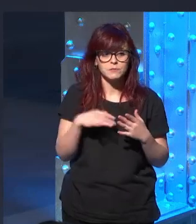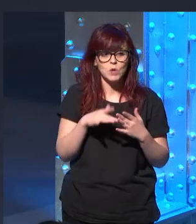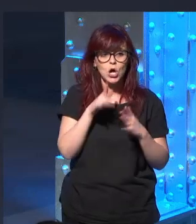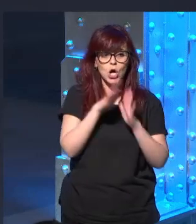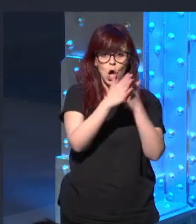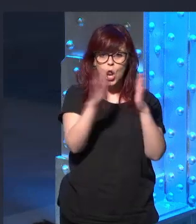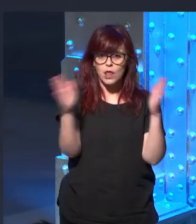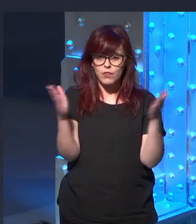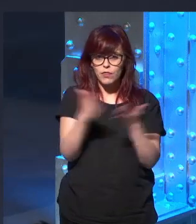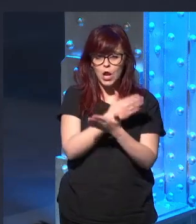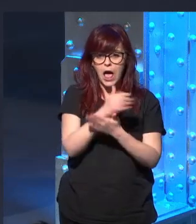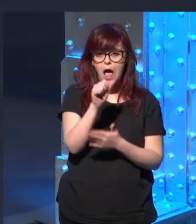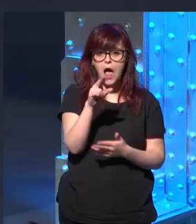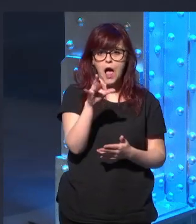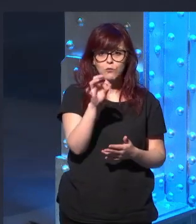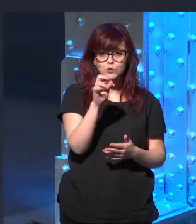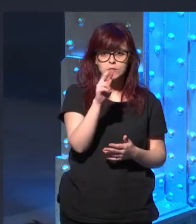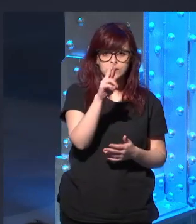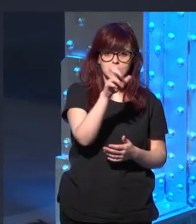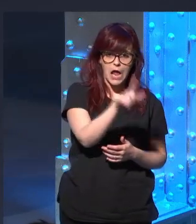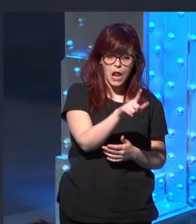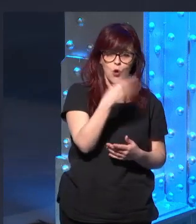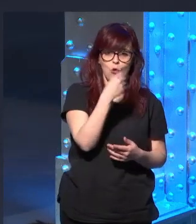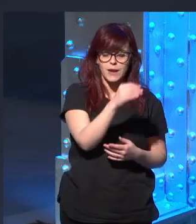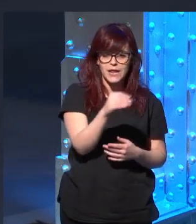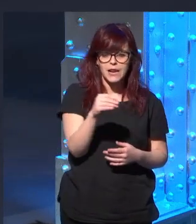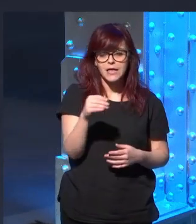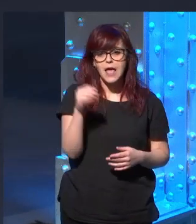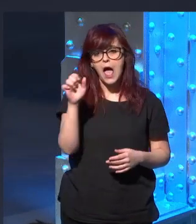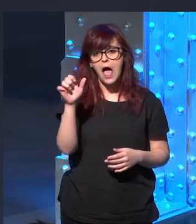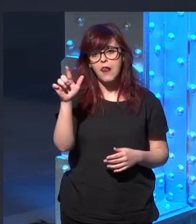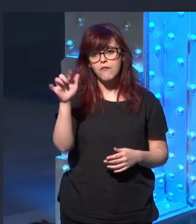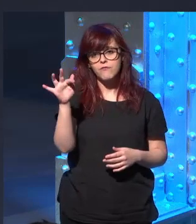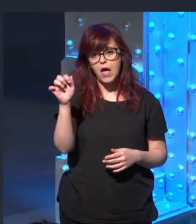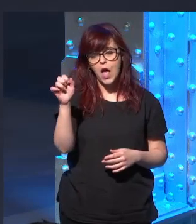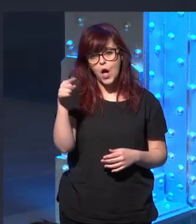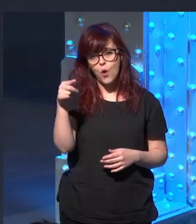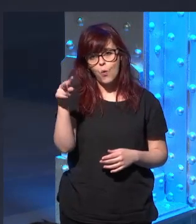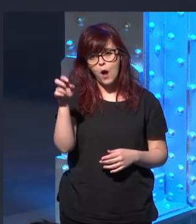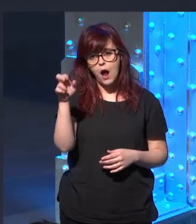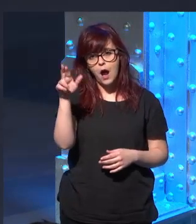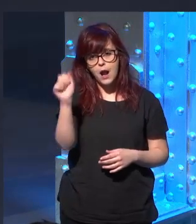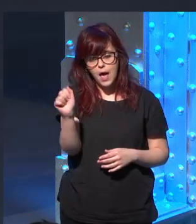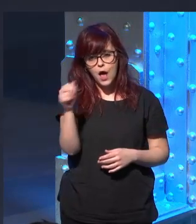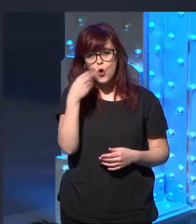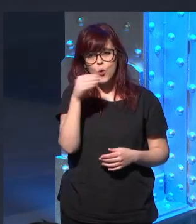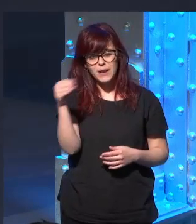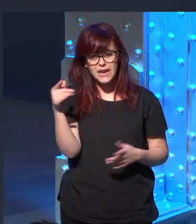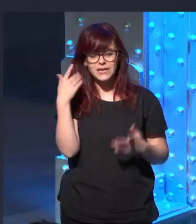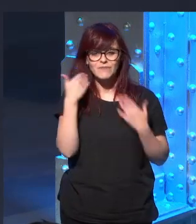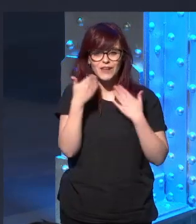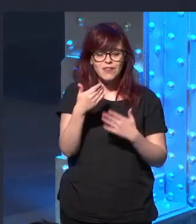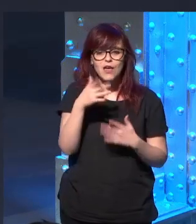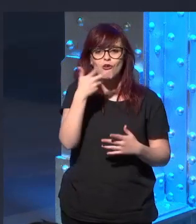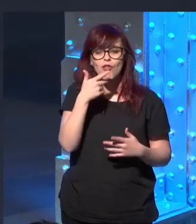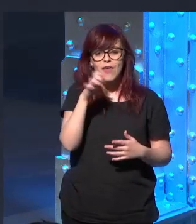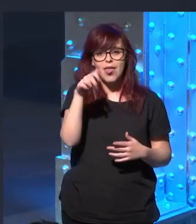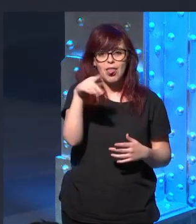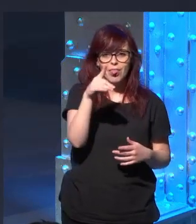existían dos colecciones, Austral Juvenil y Alfaguara Juvenil, que es como descubrí a Hinton y también a